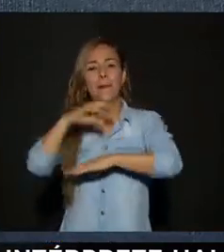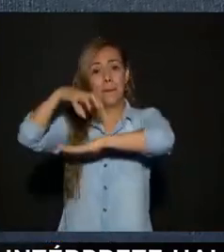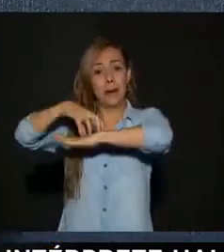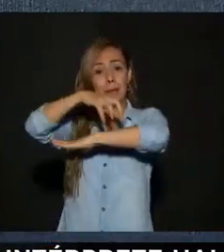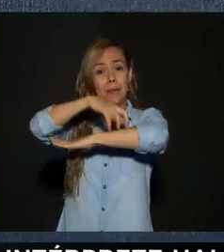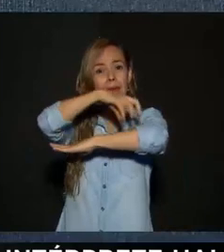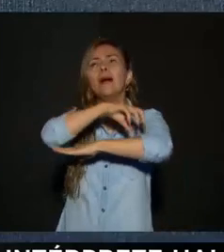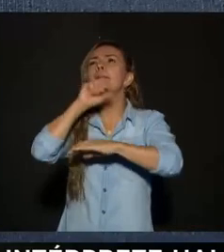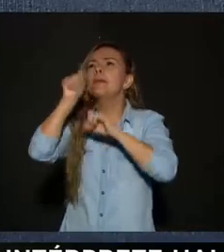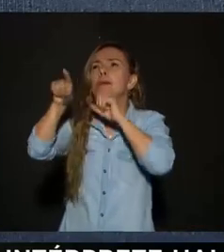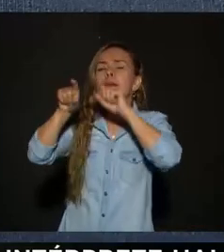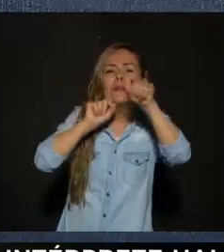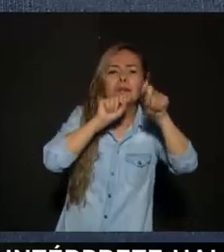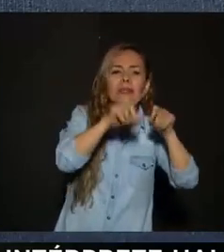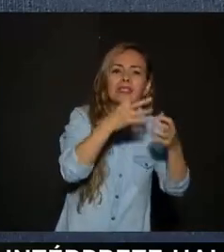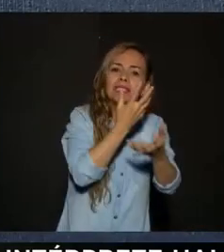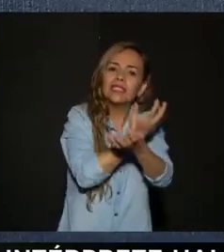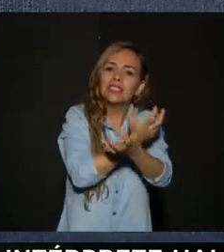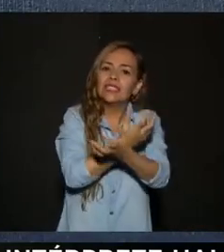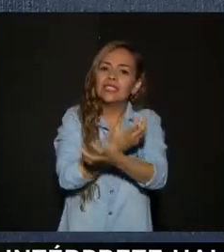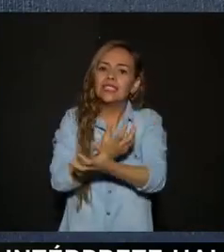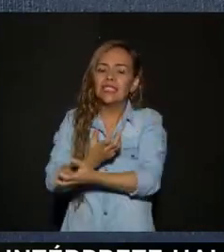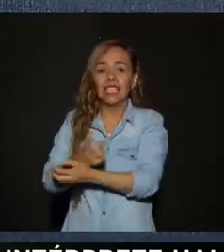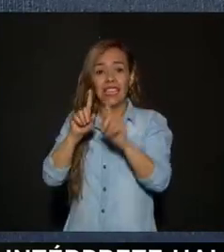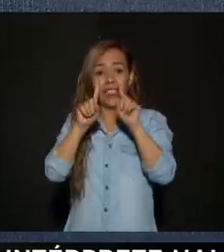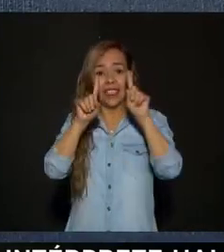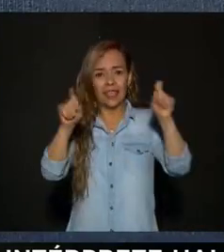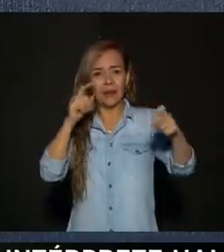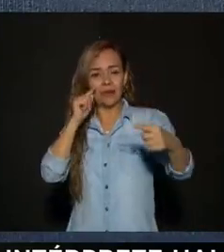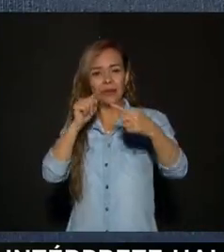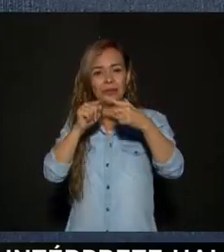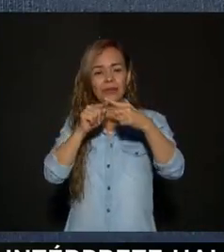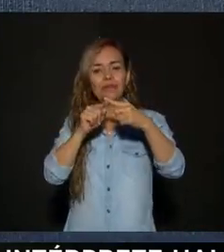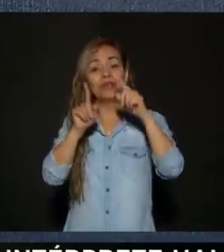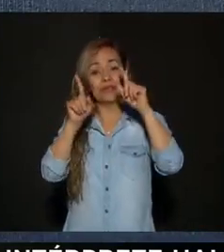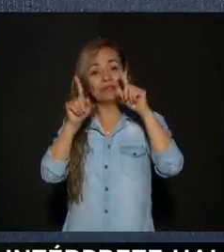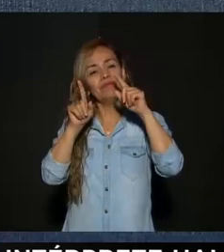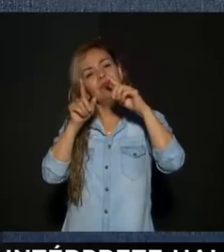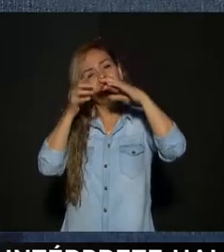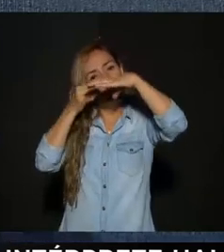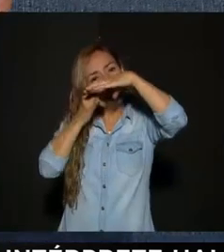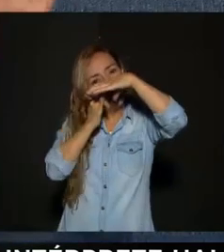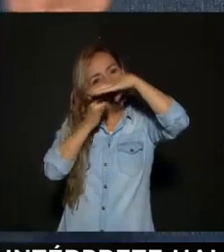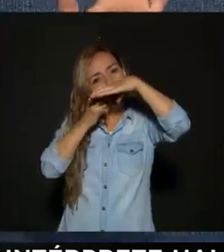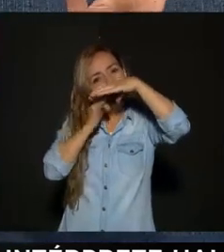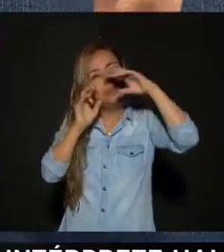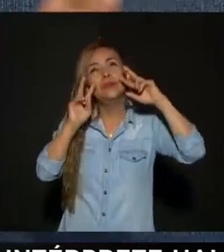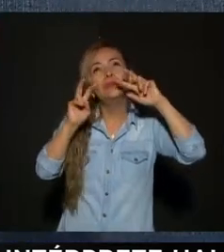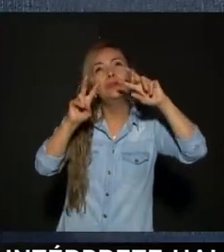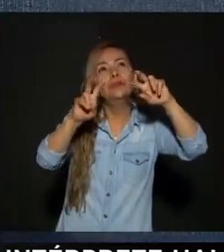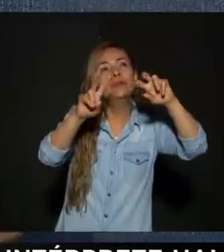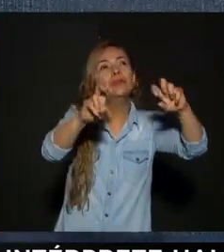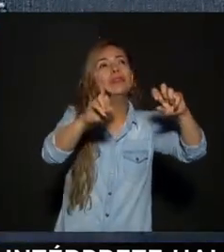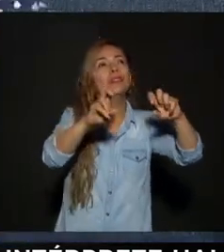pues preguntas sobre la ciencia, y en astronomía, en el planetario, también nos preguntan sobre la luna